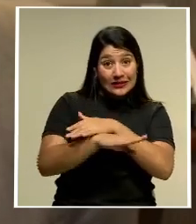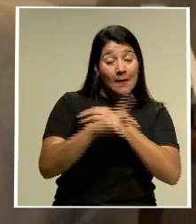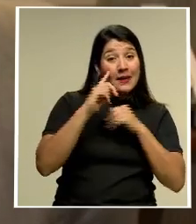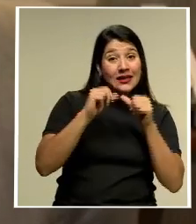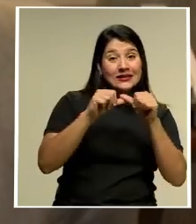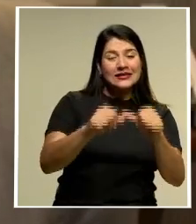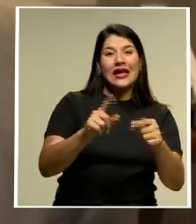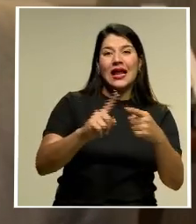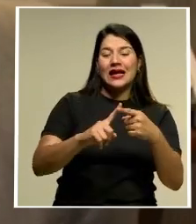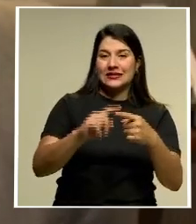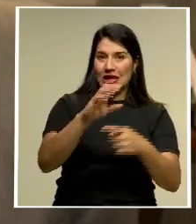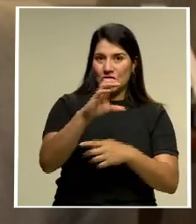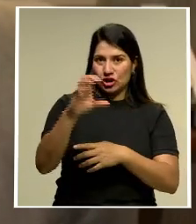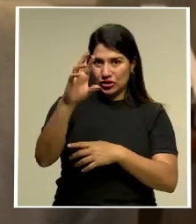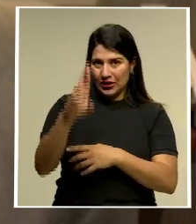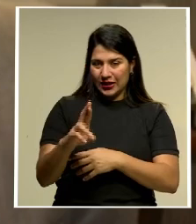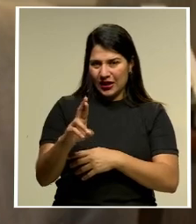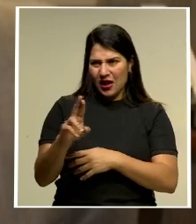prácticamente que en campamentos.